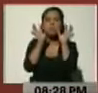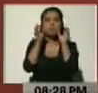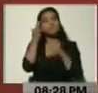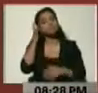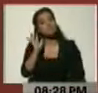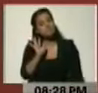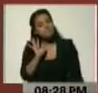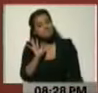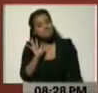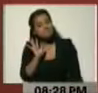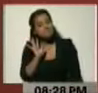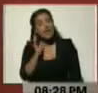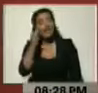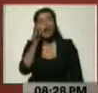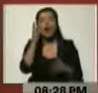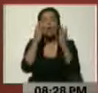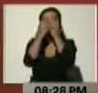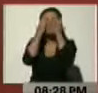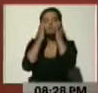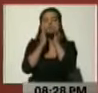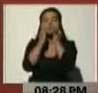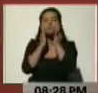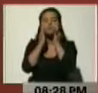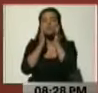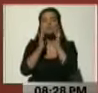¿Ah? Sí, sí.